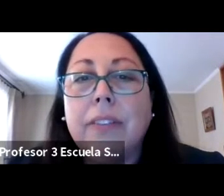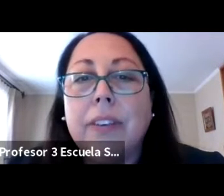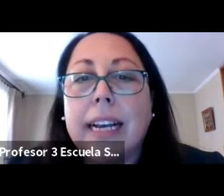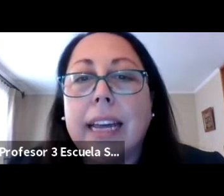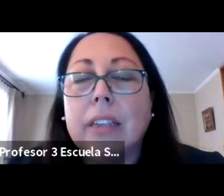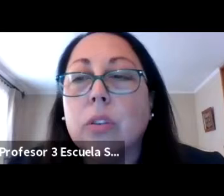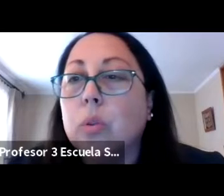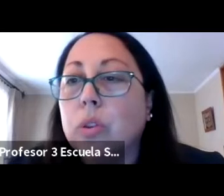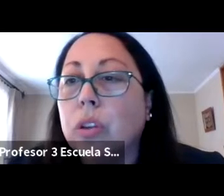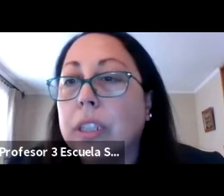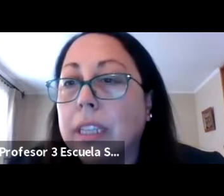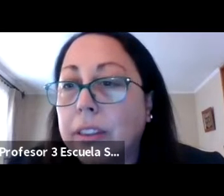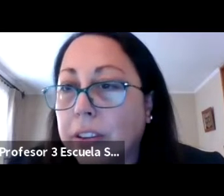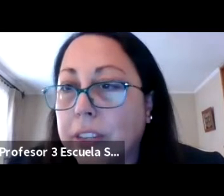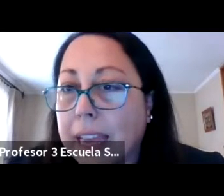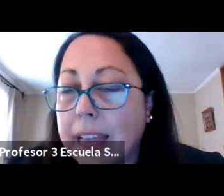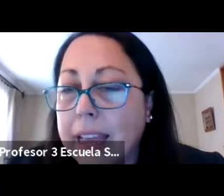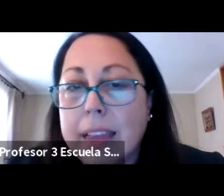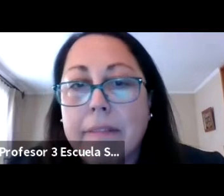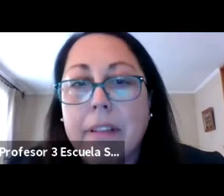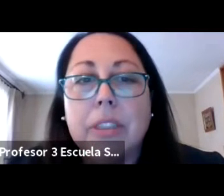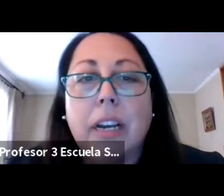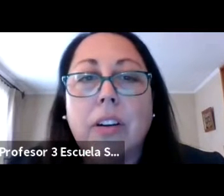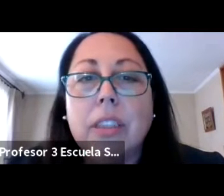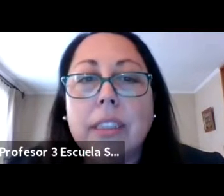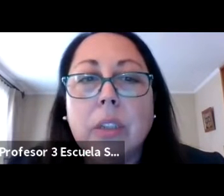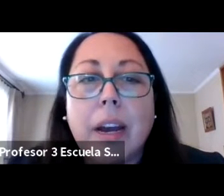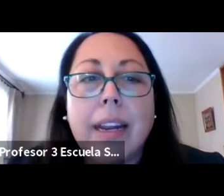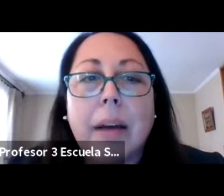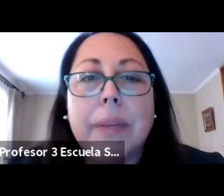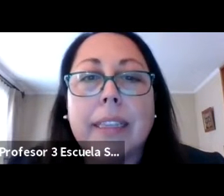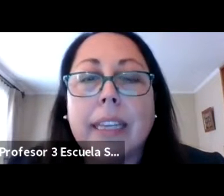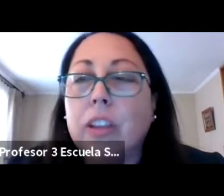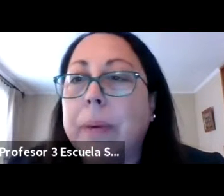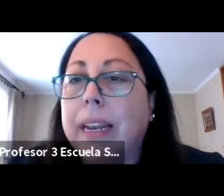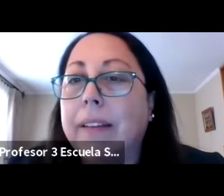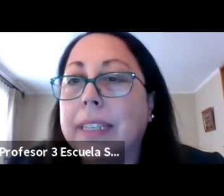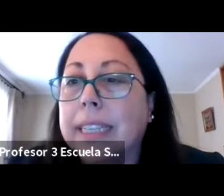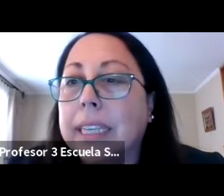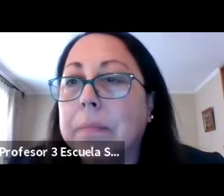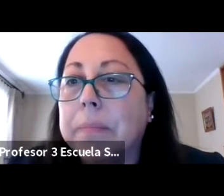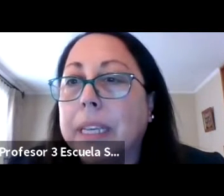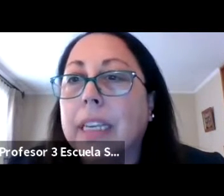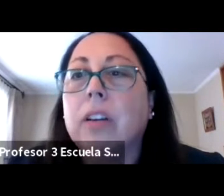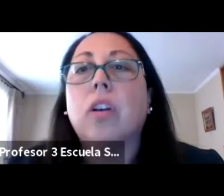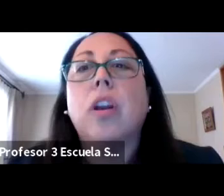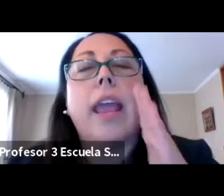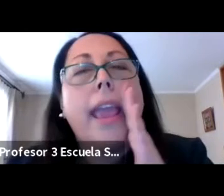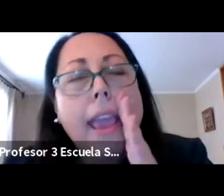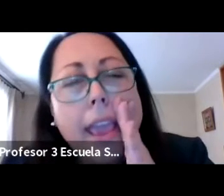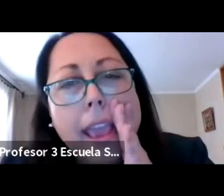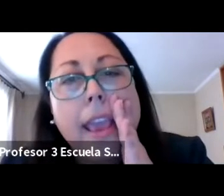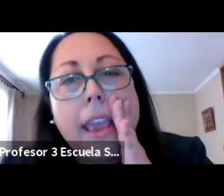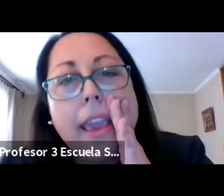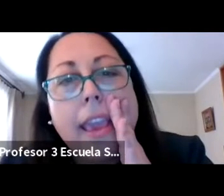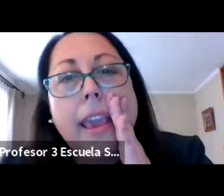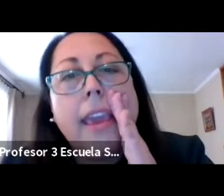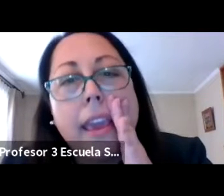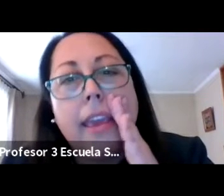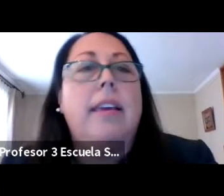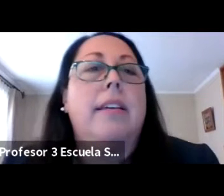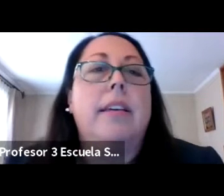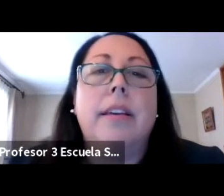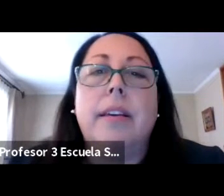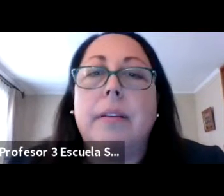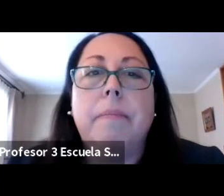a identificar su sonido, ¿ya? Vamos a continuar aprendiendo palabritas que empiecen con E, E,